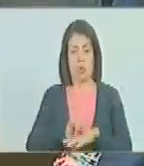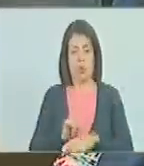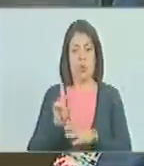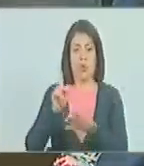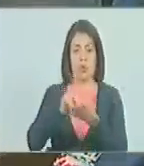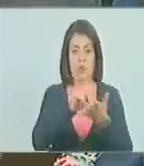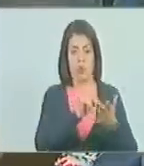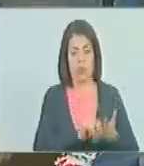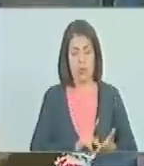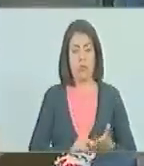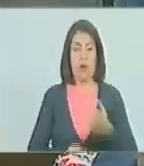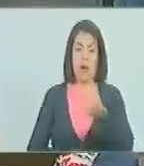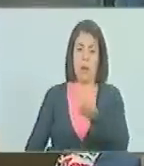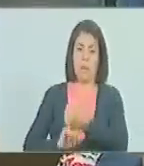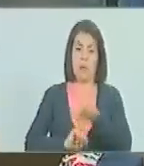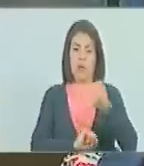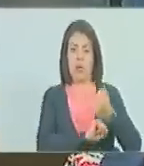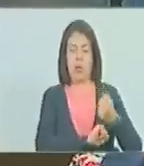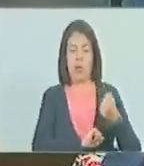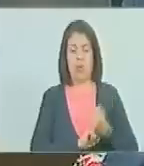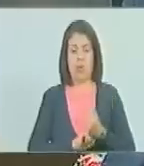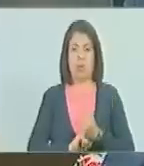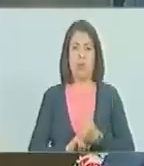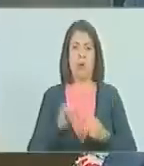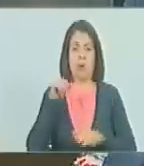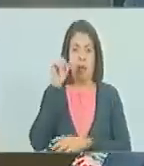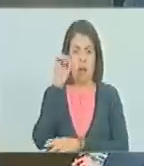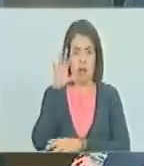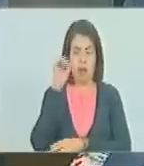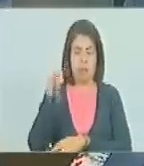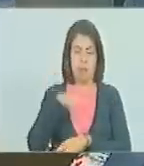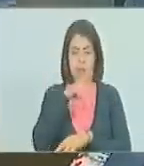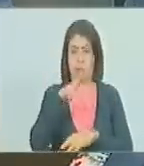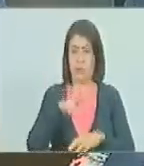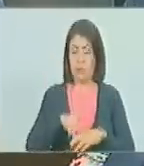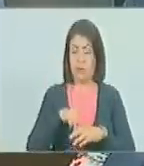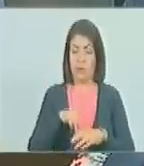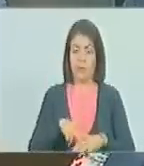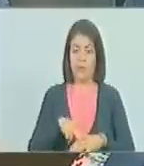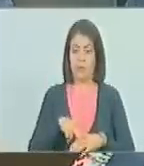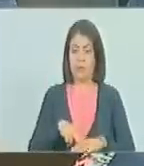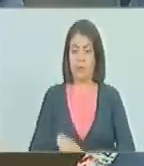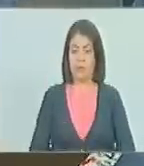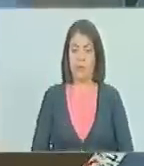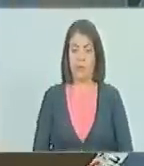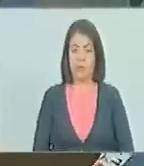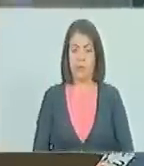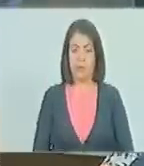la comprensión y el apoyo de esta Asamblea Nacional,